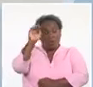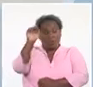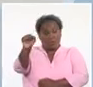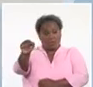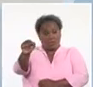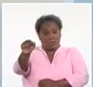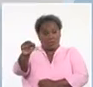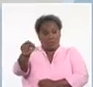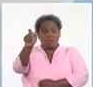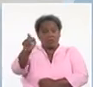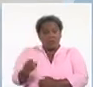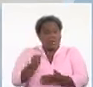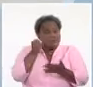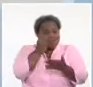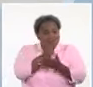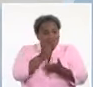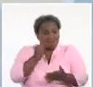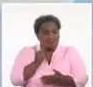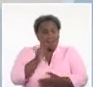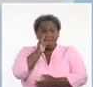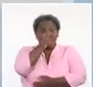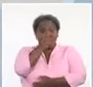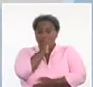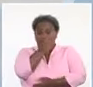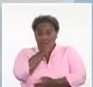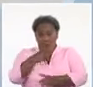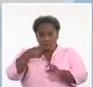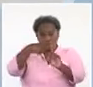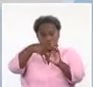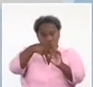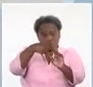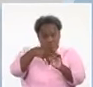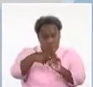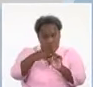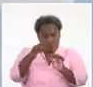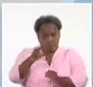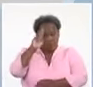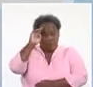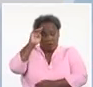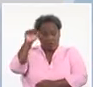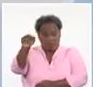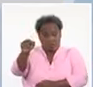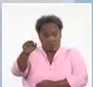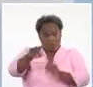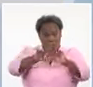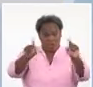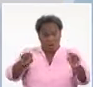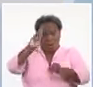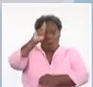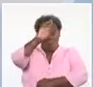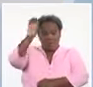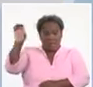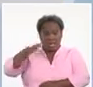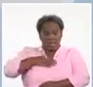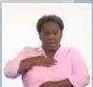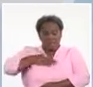casos confirmados PCR positivos, que se encuentran ingresados en nuestros hospitales,